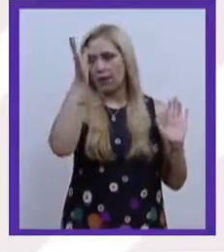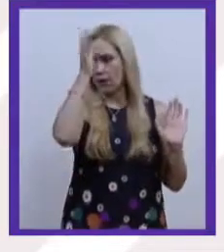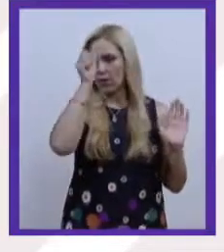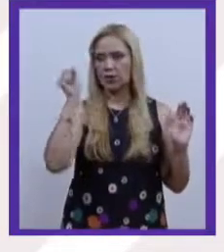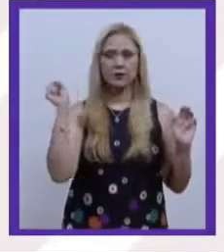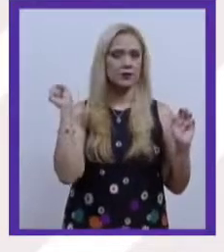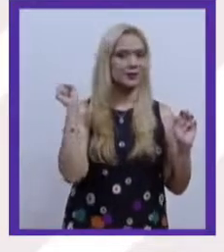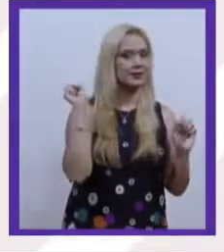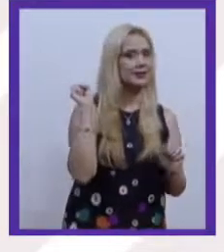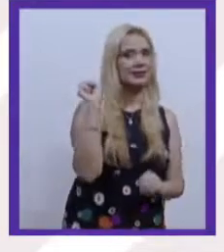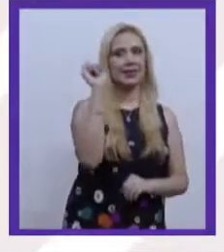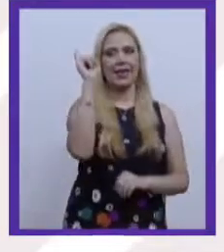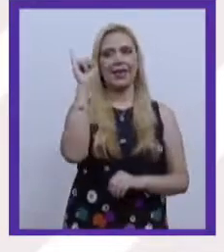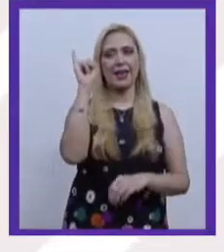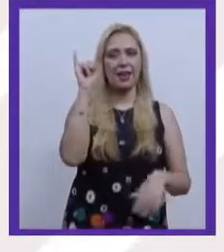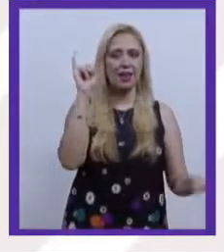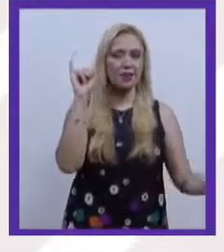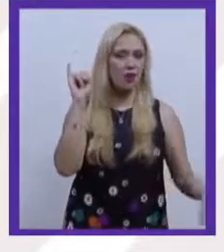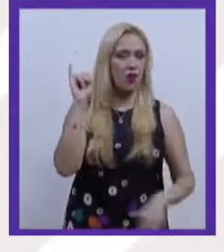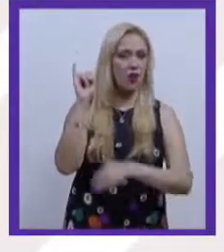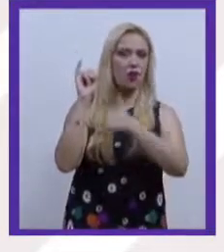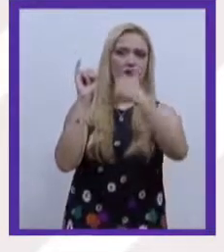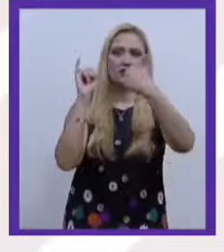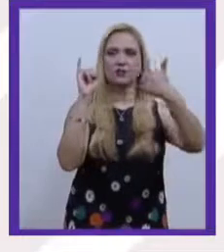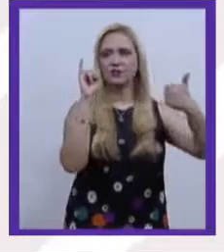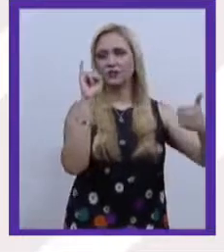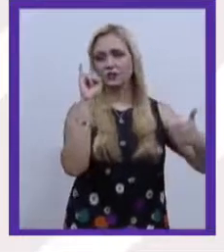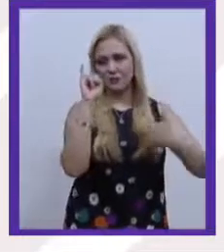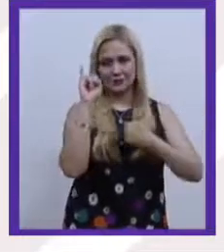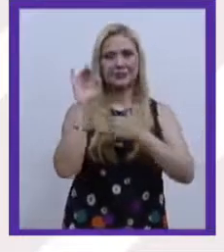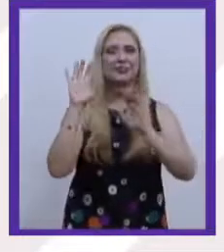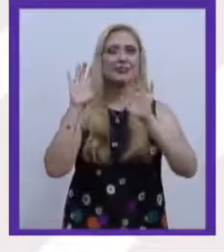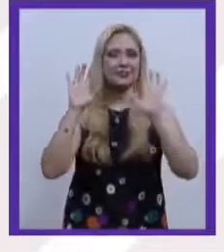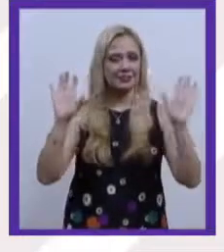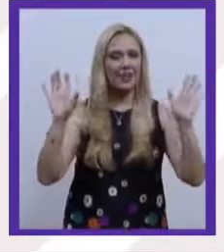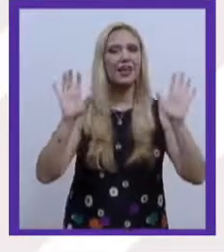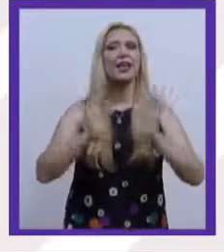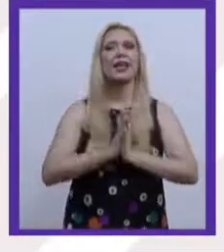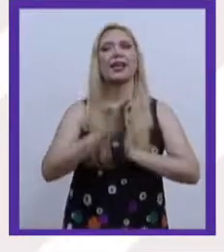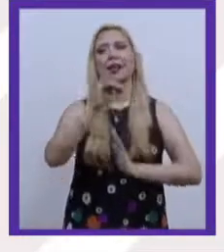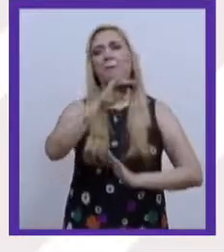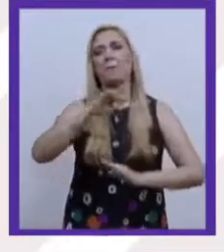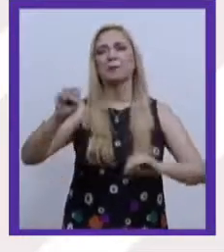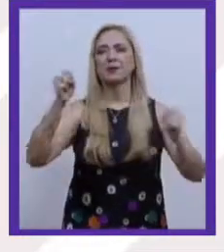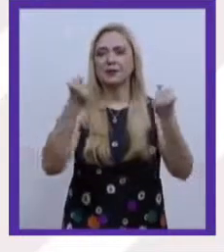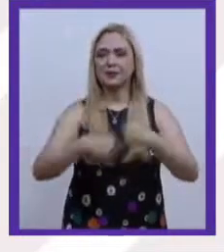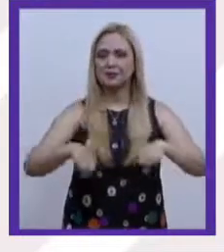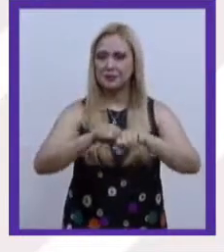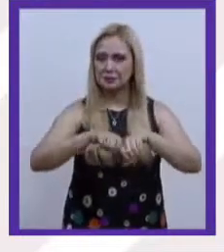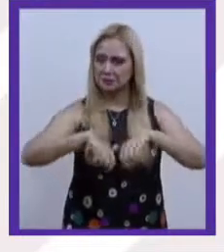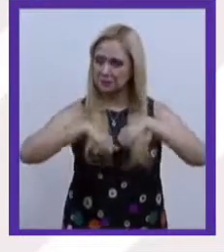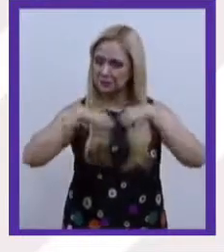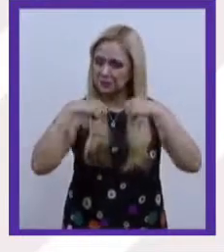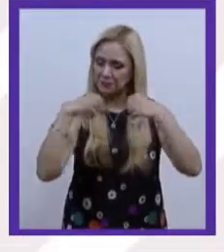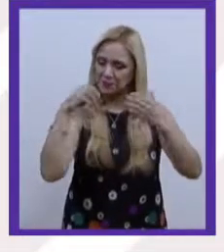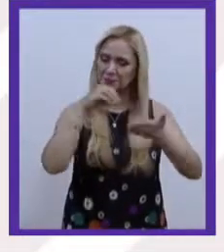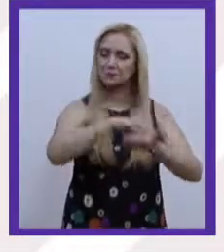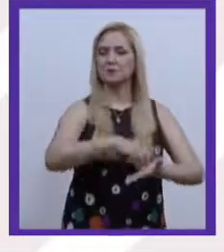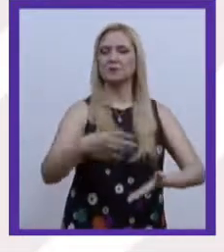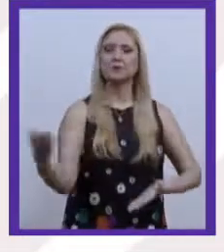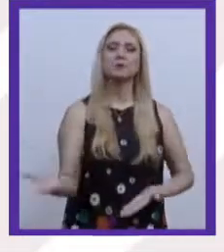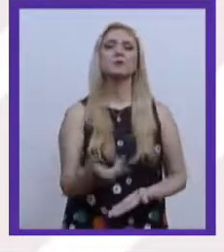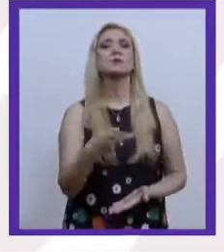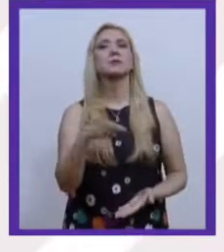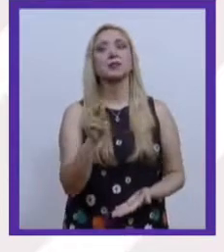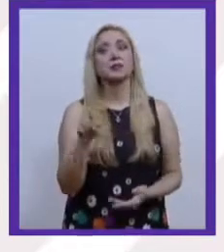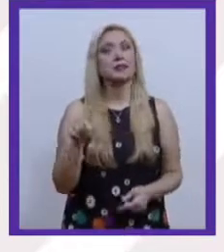acuerdo, ya se votó esta reforma a la ley del Seguro Social. Entonces te digo, hemos estado avanzando, sin